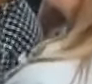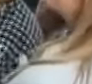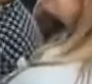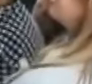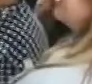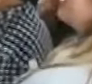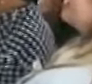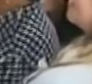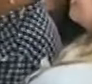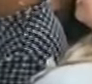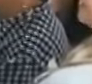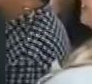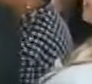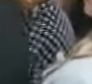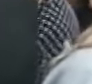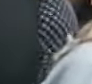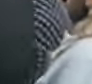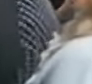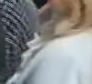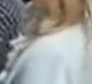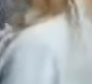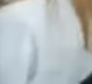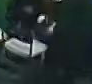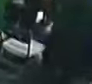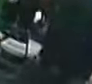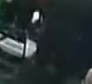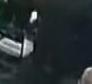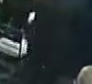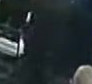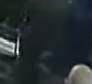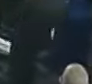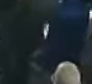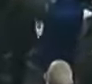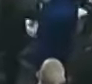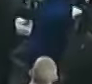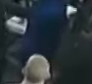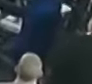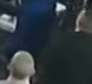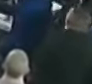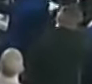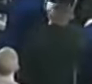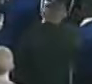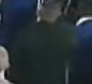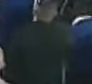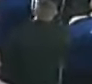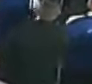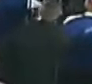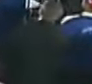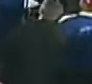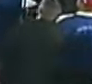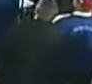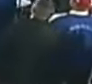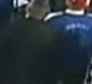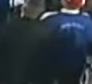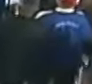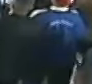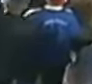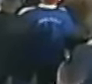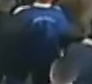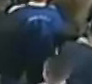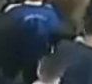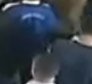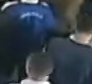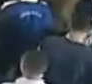completamente soberana se pueden dirimir las diferencias y sin llegar, como se ha dicho en algunas oportunidades por el mismo presidente de la